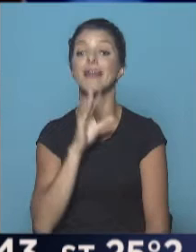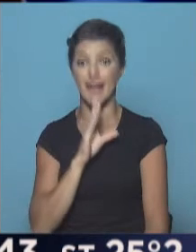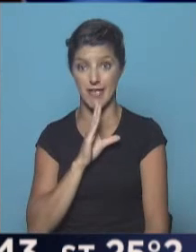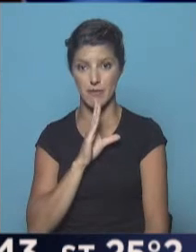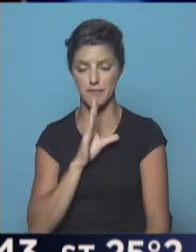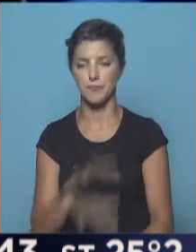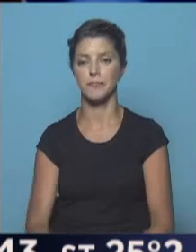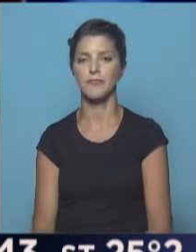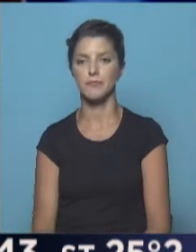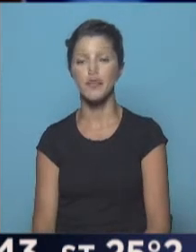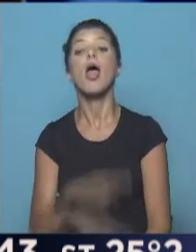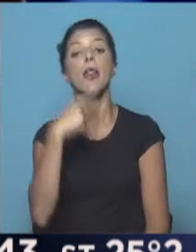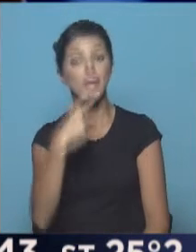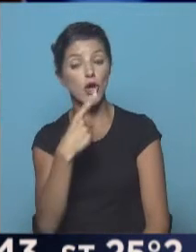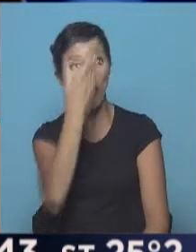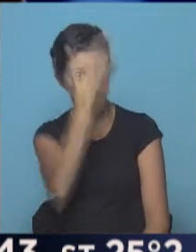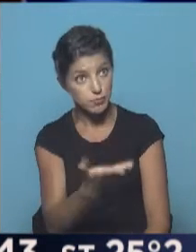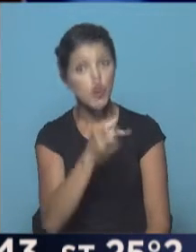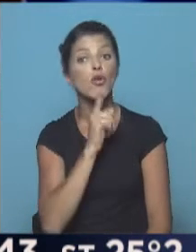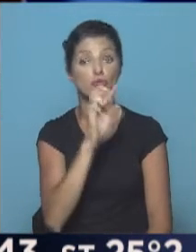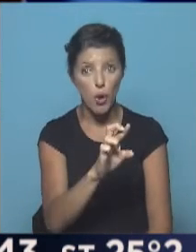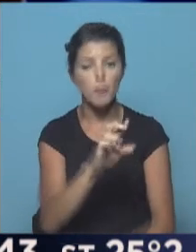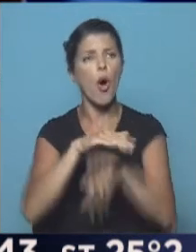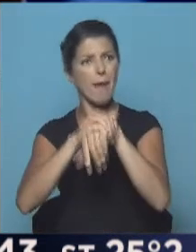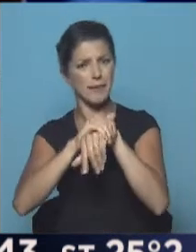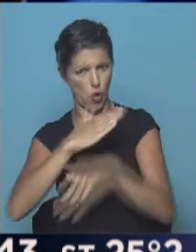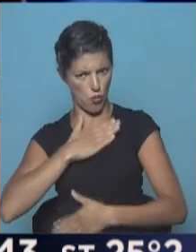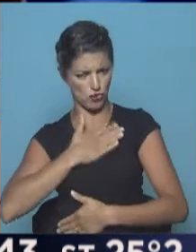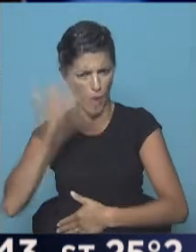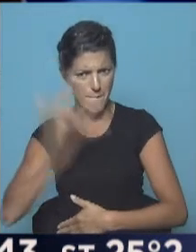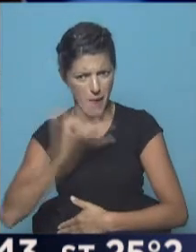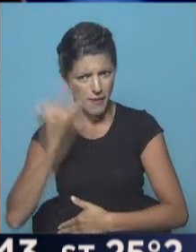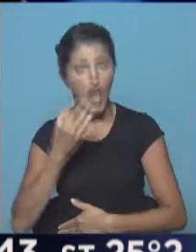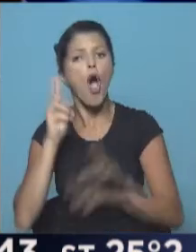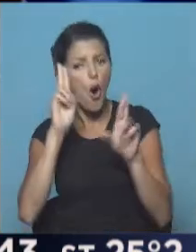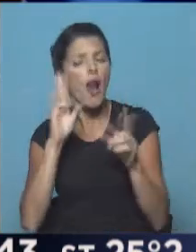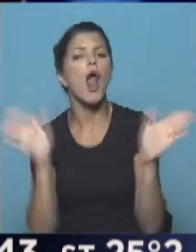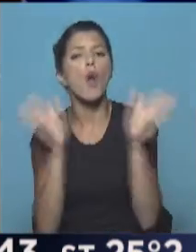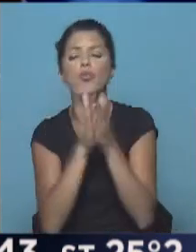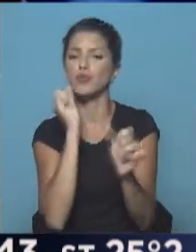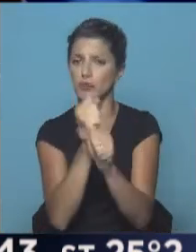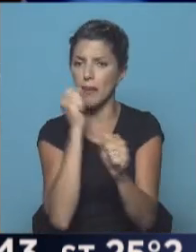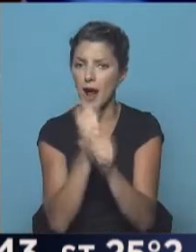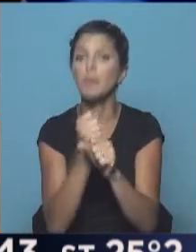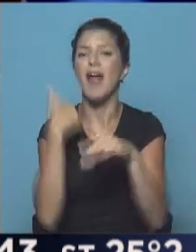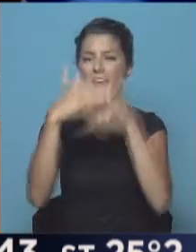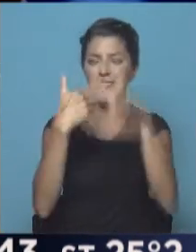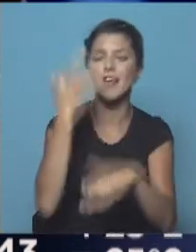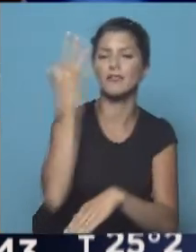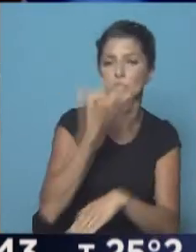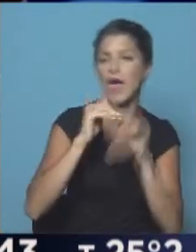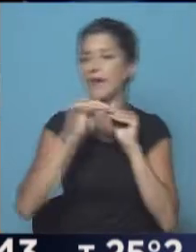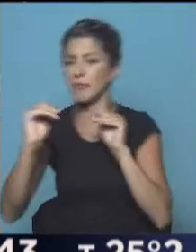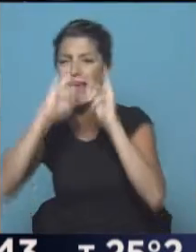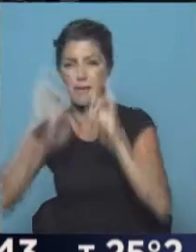Netanyahu, afirmó que Donald Trump es un verdadero amigo de Israel y que espera trabajar con él para avanzar en seguridad, estabilidad y